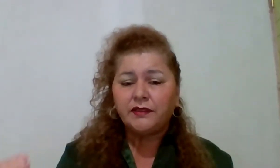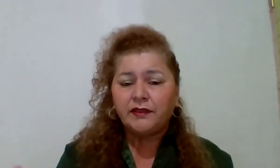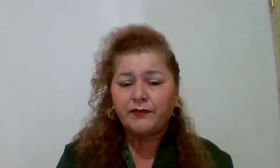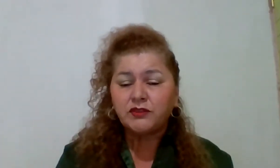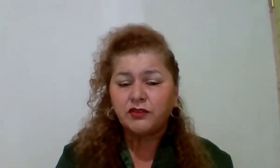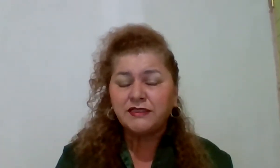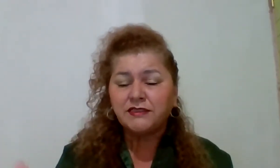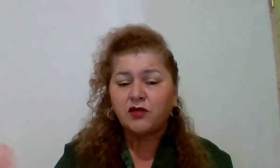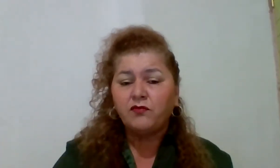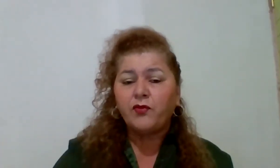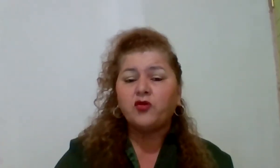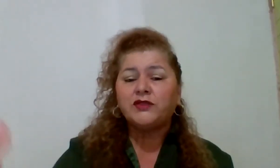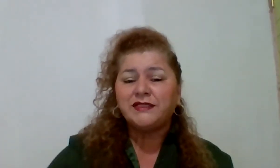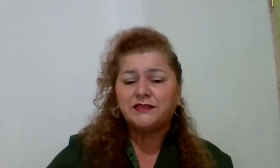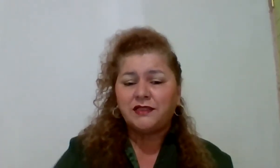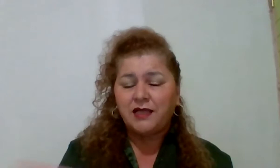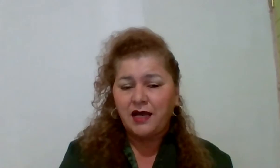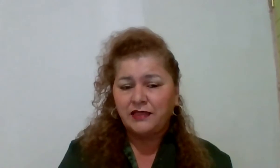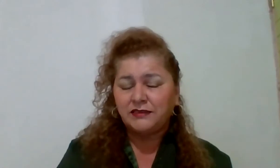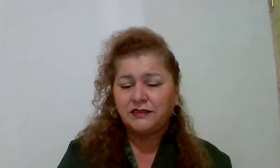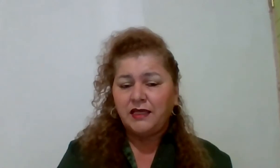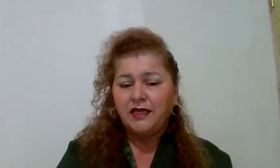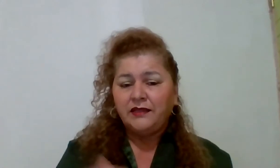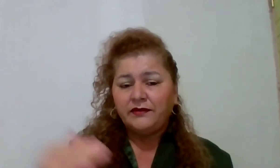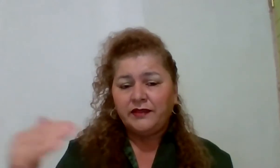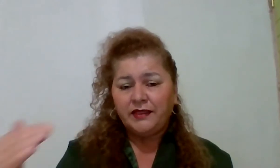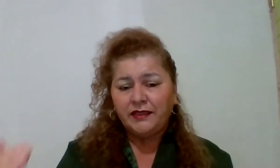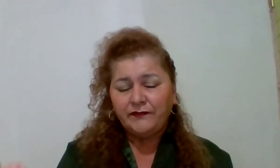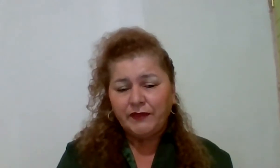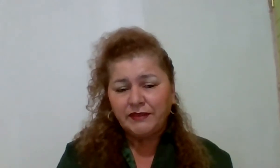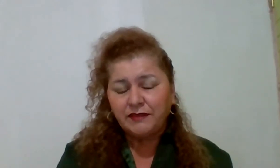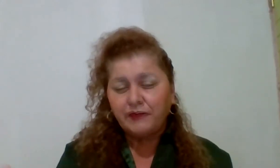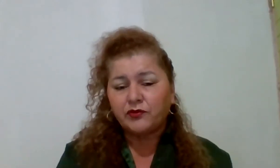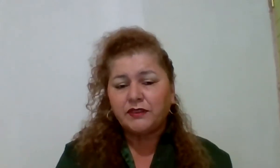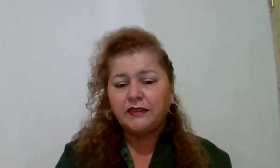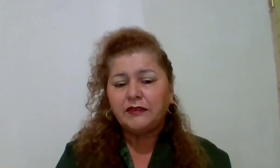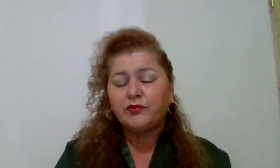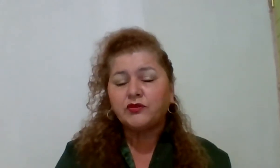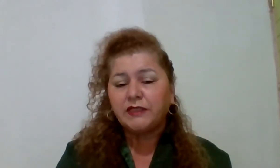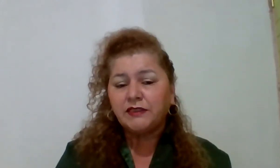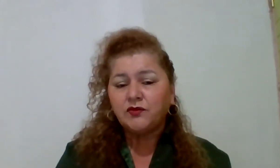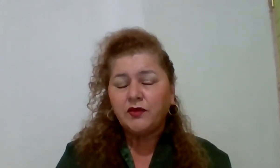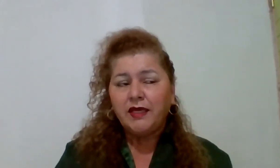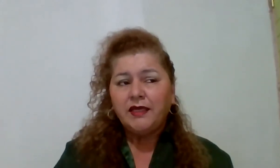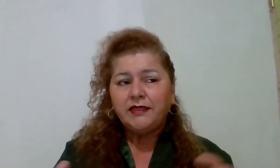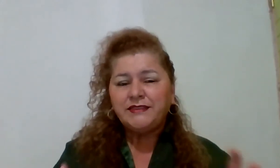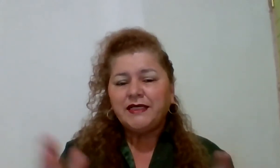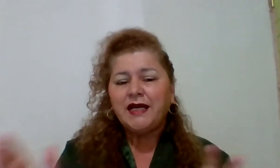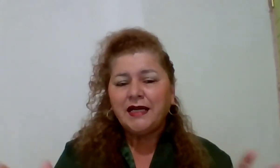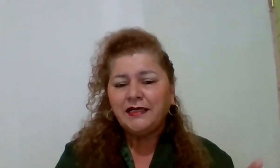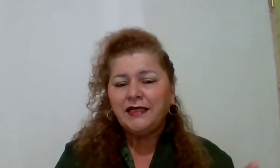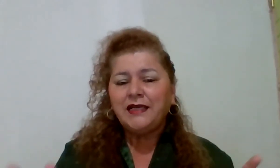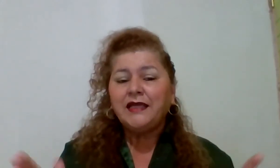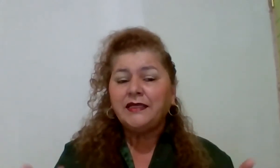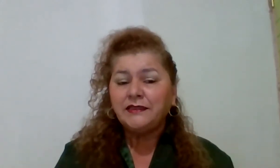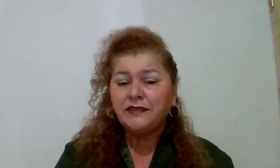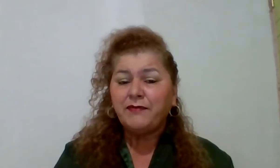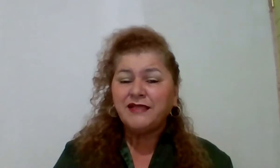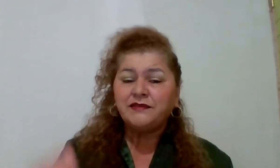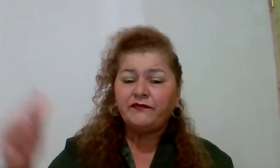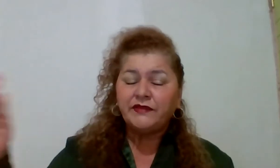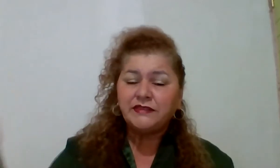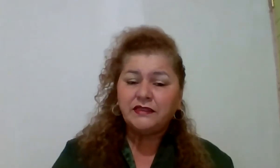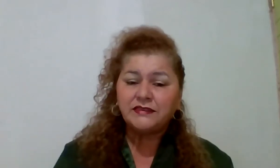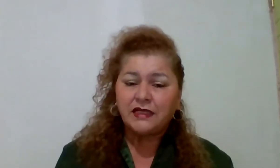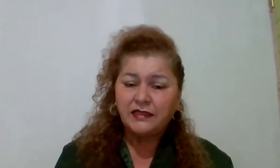aquellas personas que están un poco desligadas de este importante proceso, llegarle a la gente